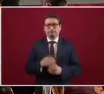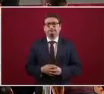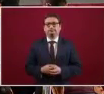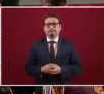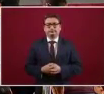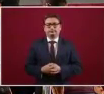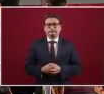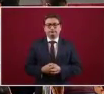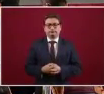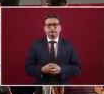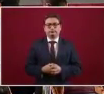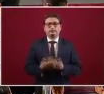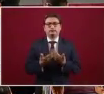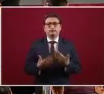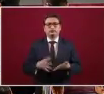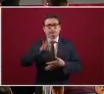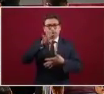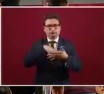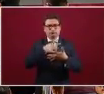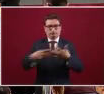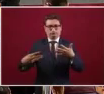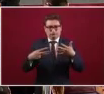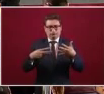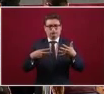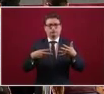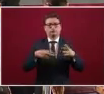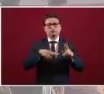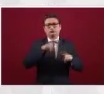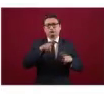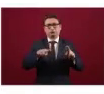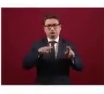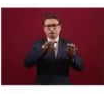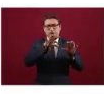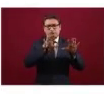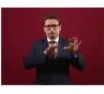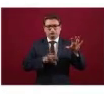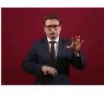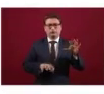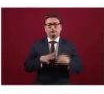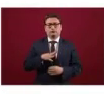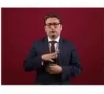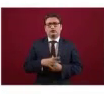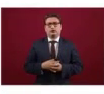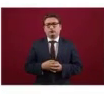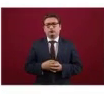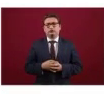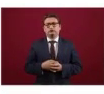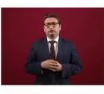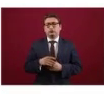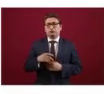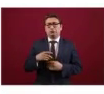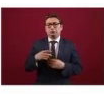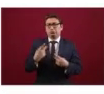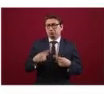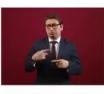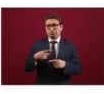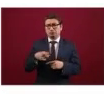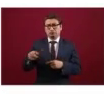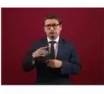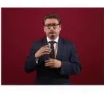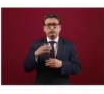Esta es el cuadro como quedaron. Se consideraron los criterios y propuestas presentadas